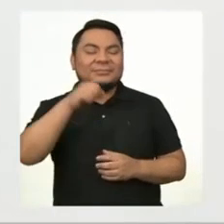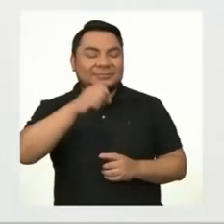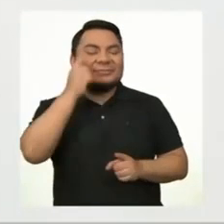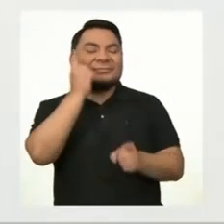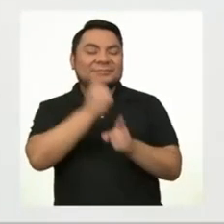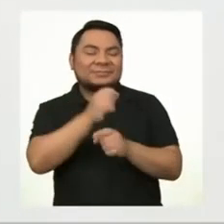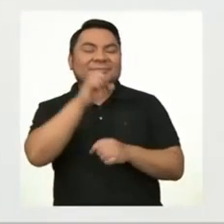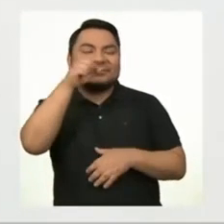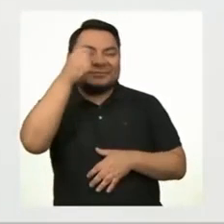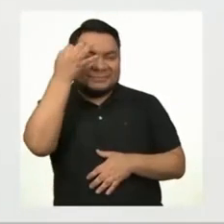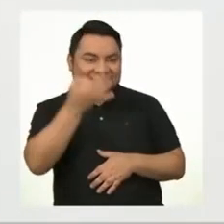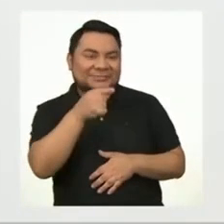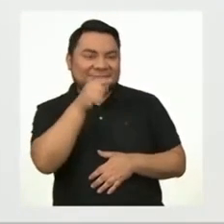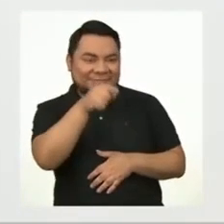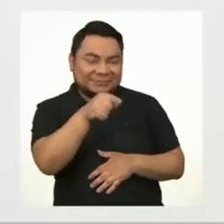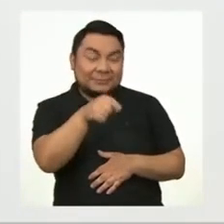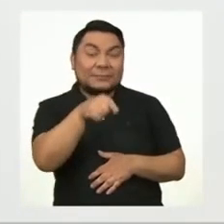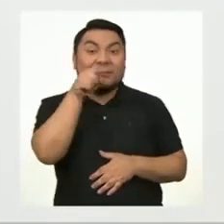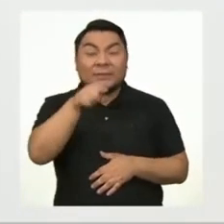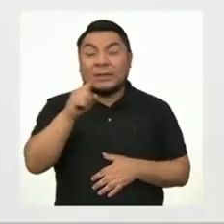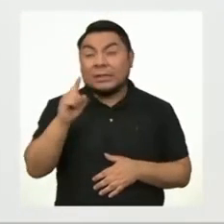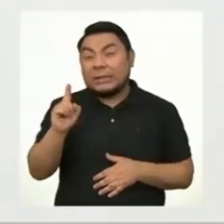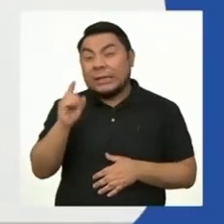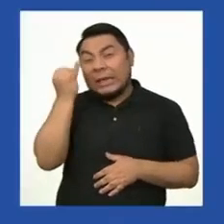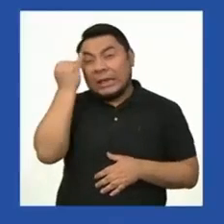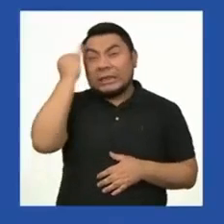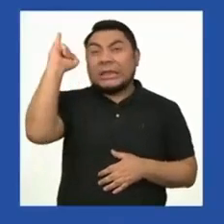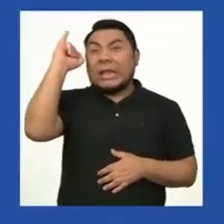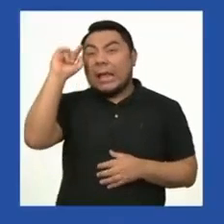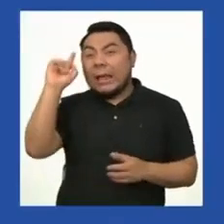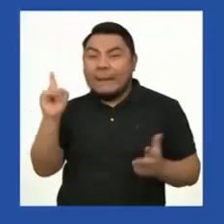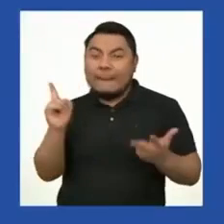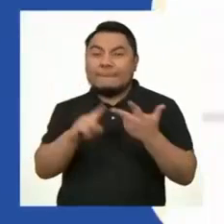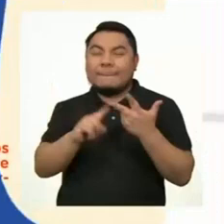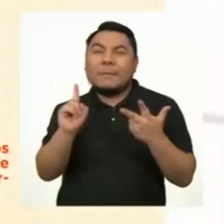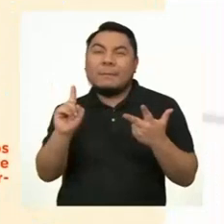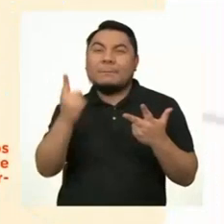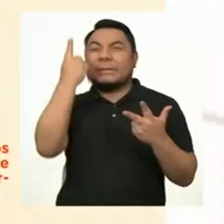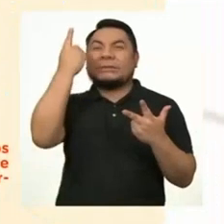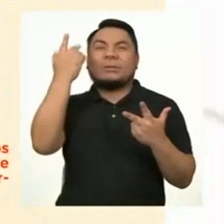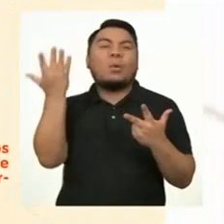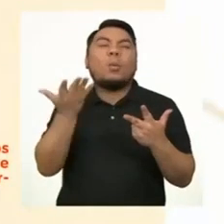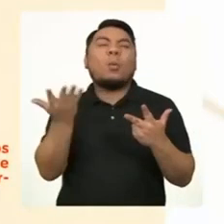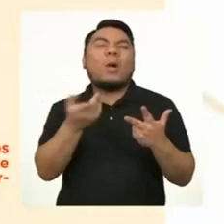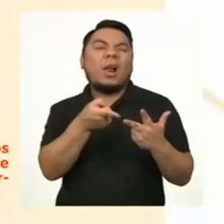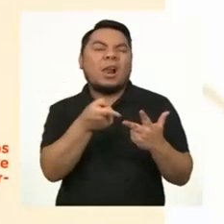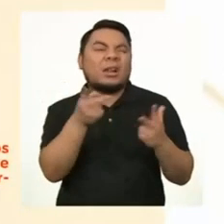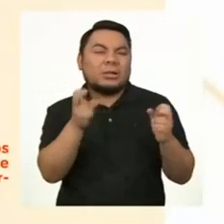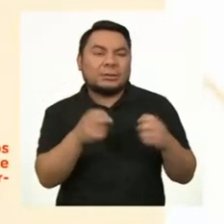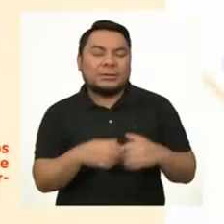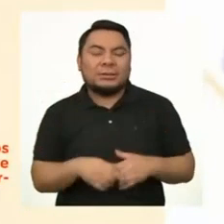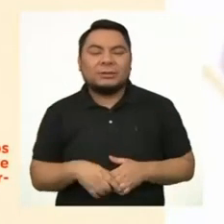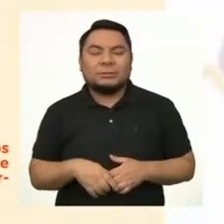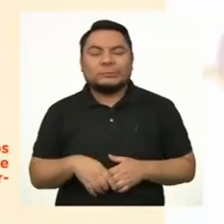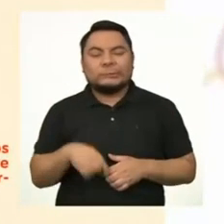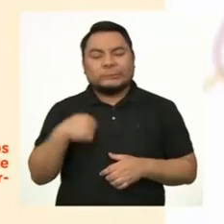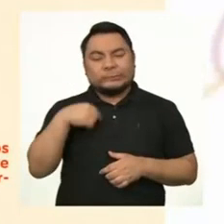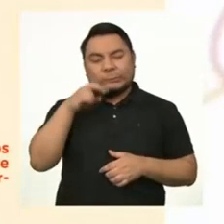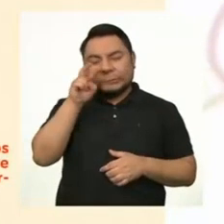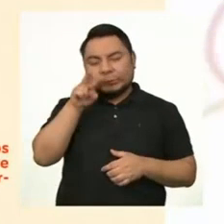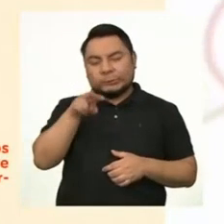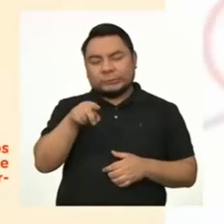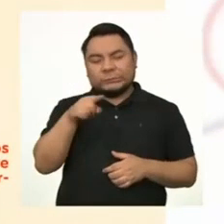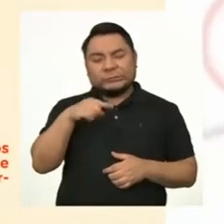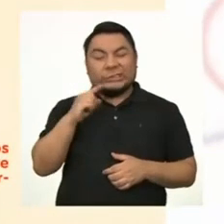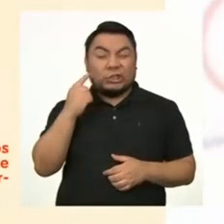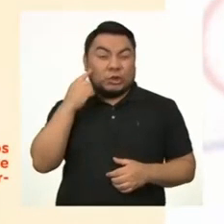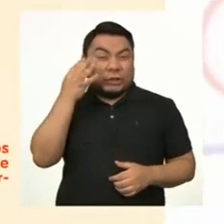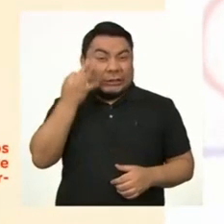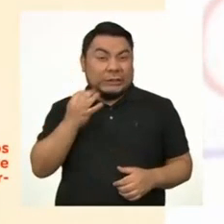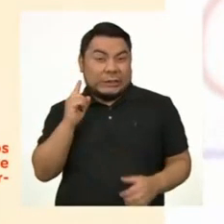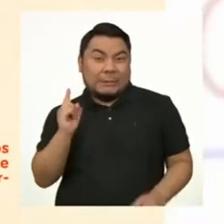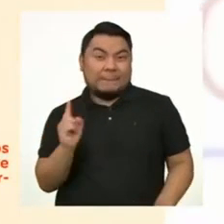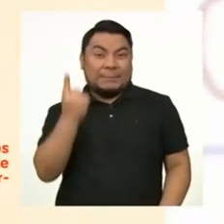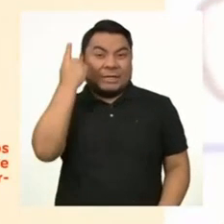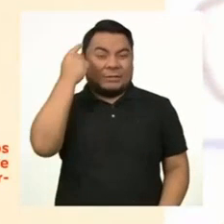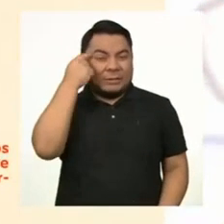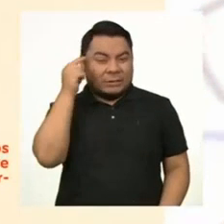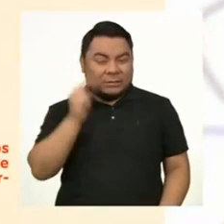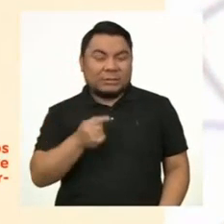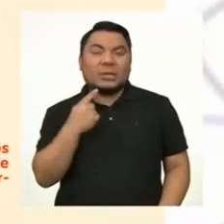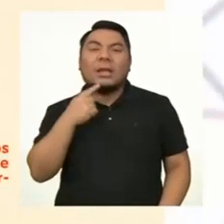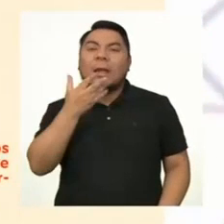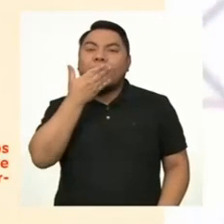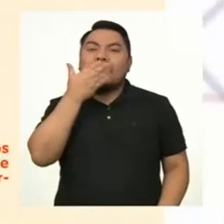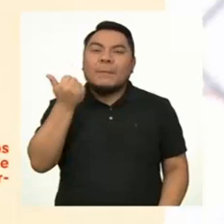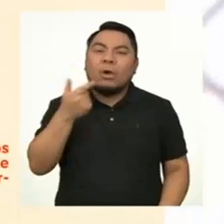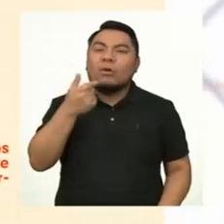Acertaste. ¿Y la idea principal cuál es? Aquí veo dos ideas importantes, pero creo que la idea principal es que es necesario